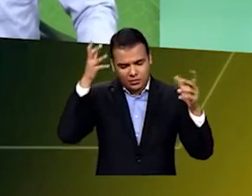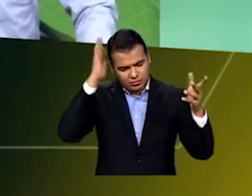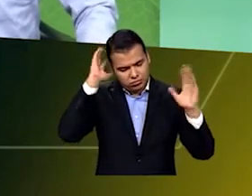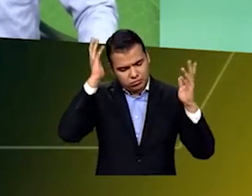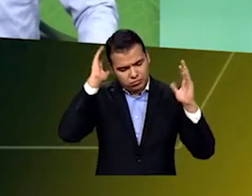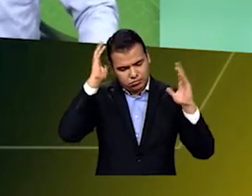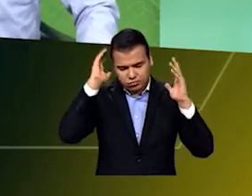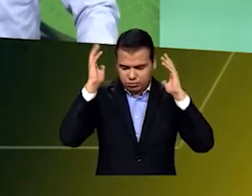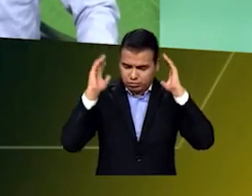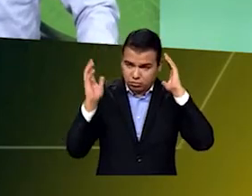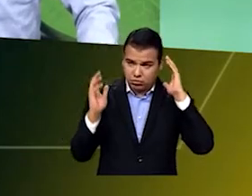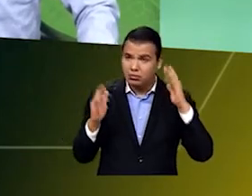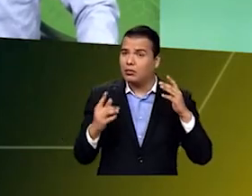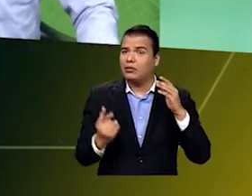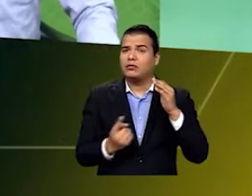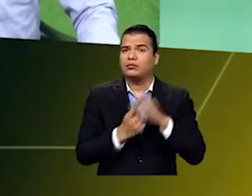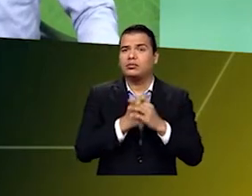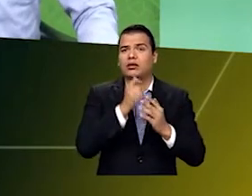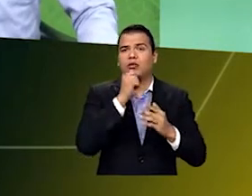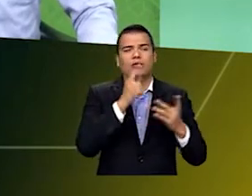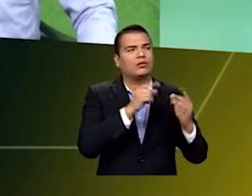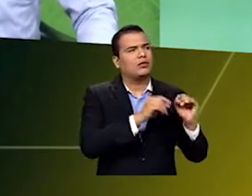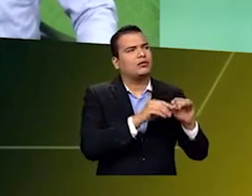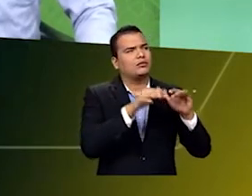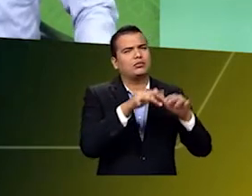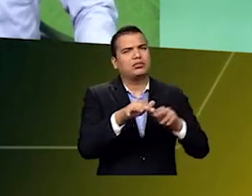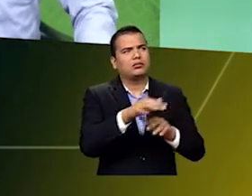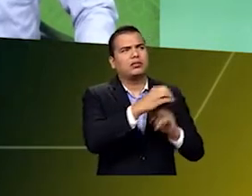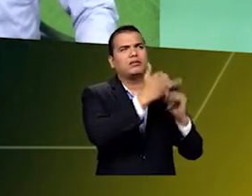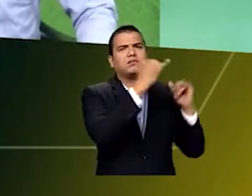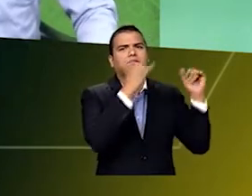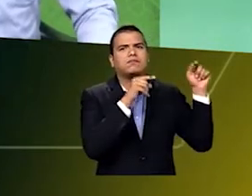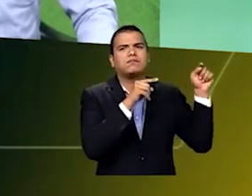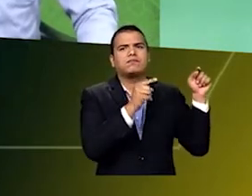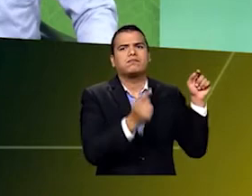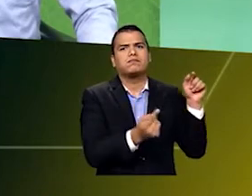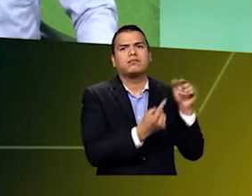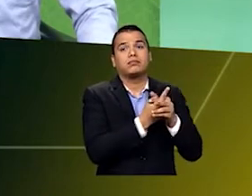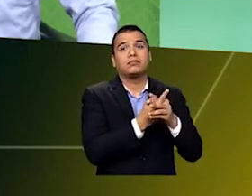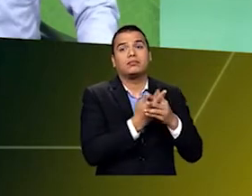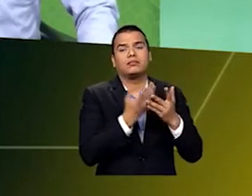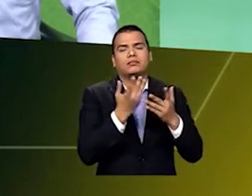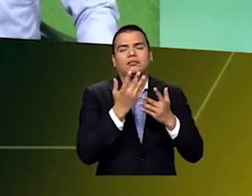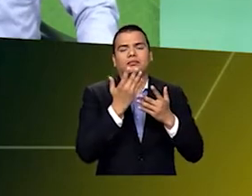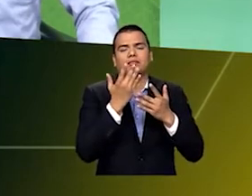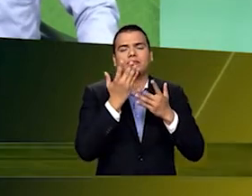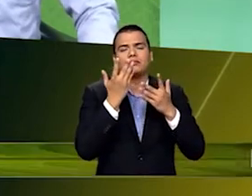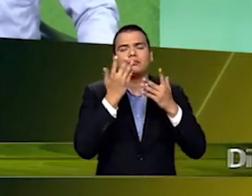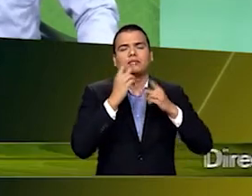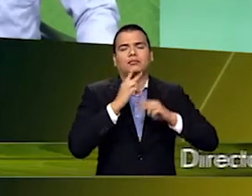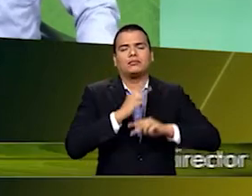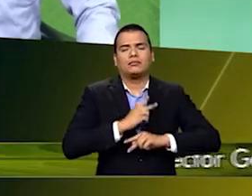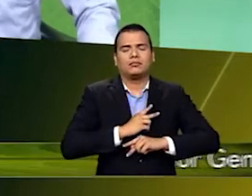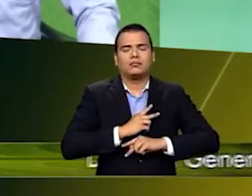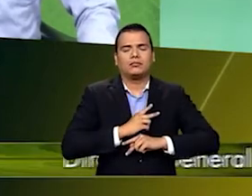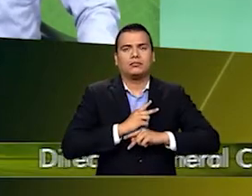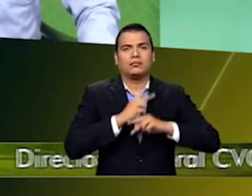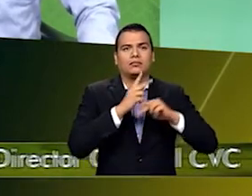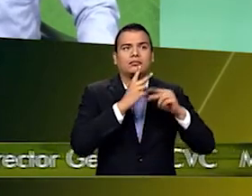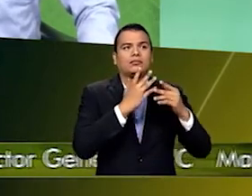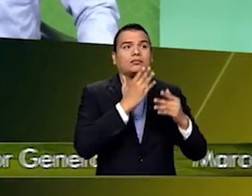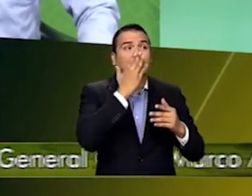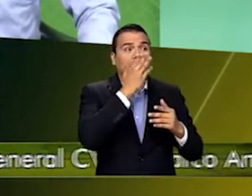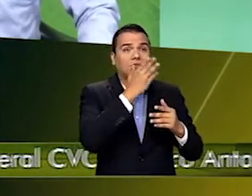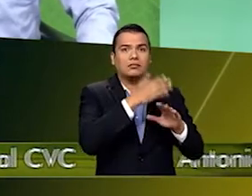los musgos y de las plantas que están en la alta montaña. Cuando respiramos el aire, ese oxígeno fue purificado por las plantas.